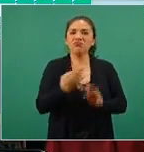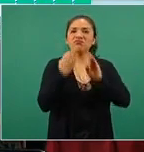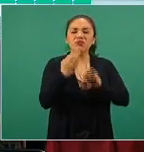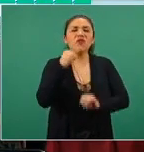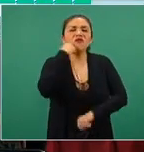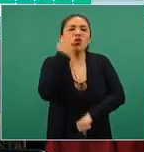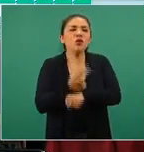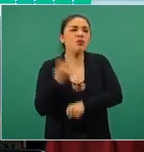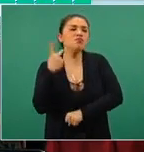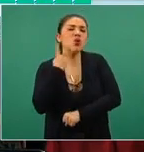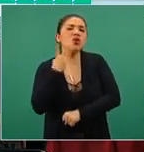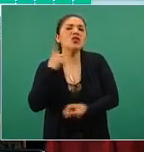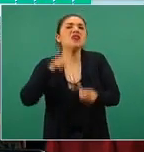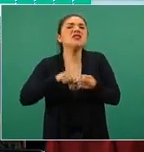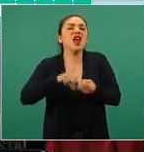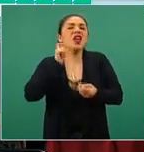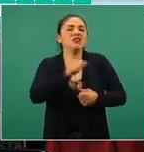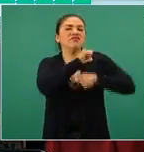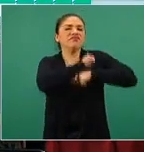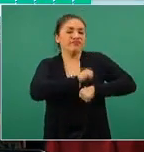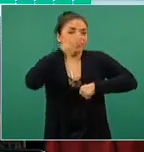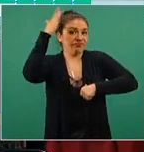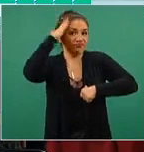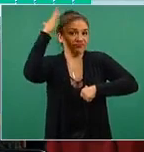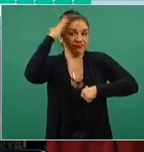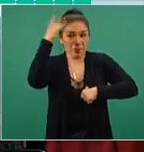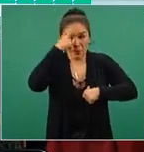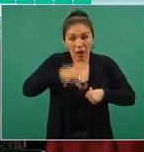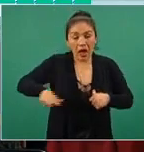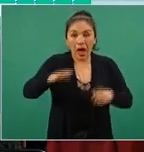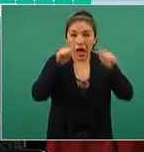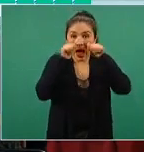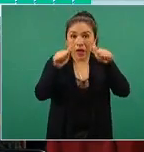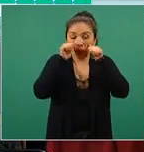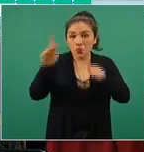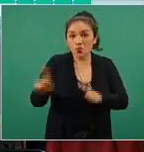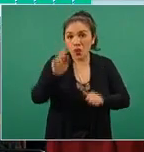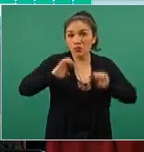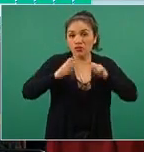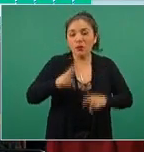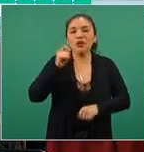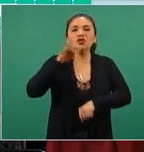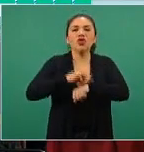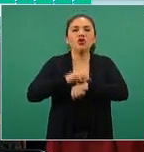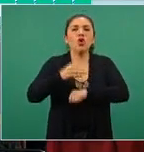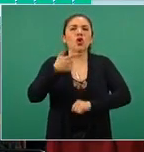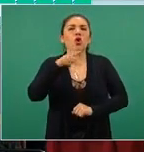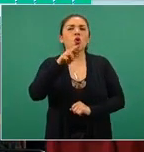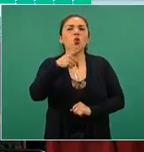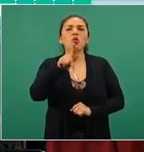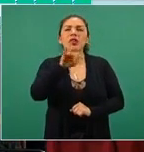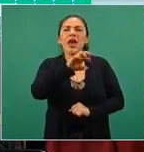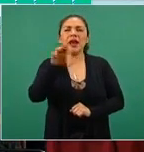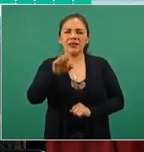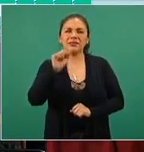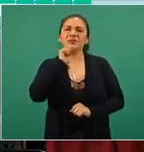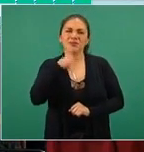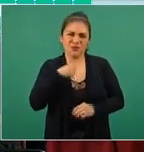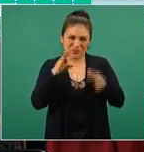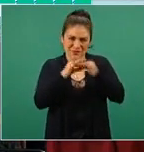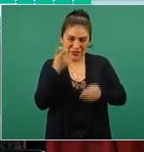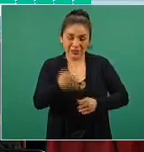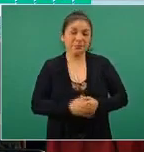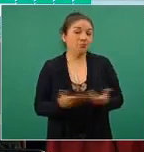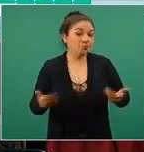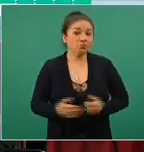voluntad política de quien encabeza la autoridad de los chiapanecos, que es el doctor Rutilio Escandón, a quien me refería justamente.